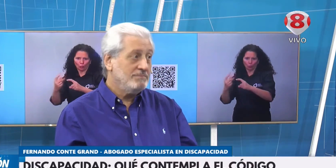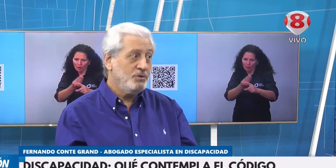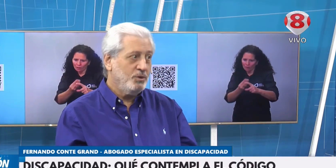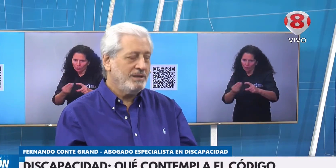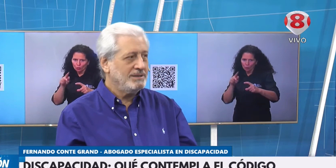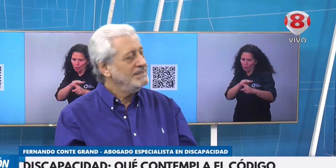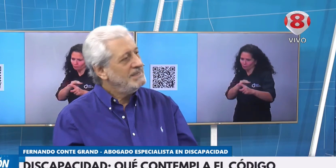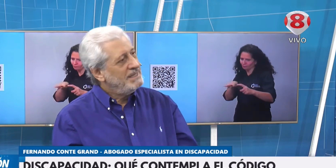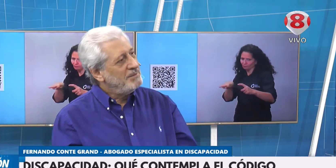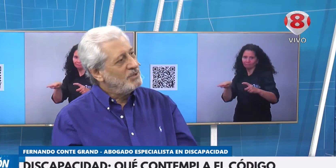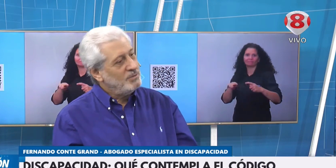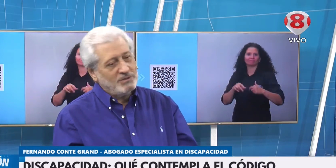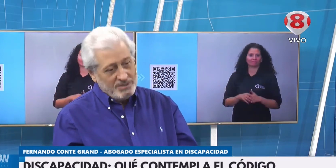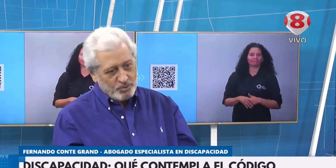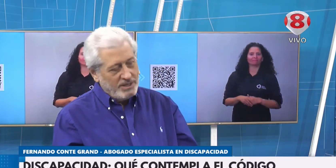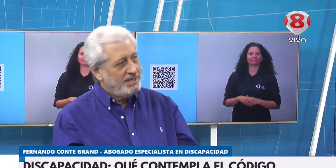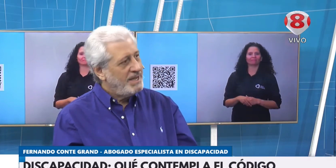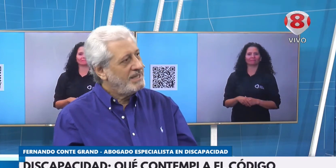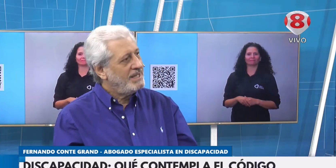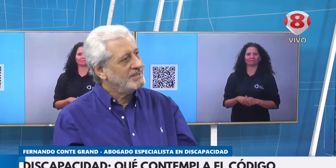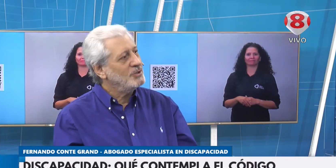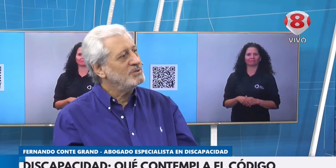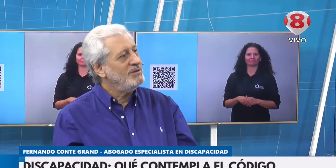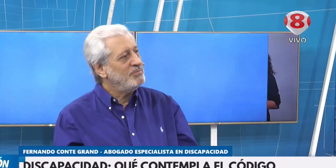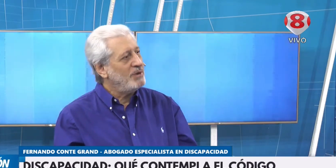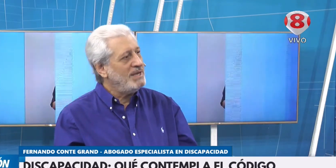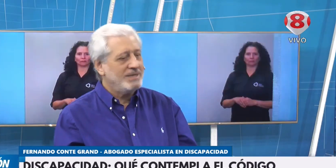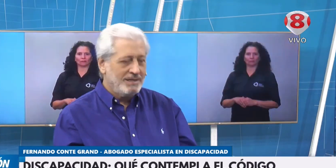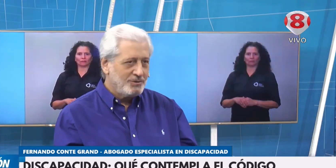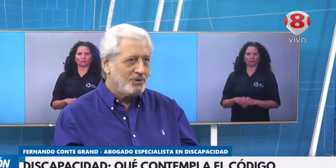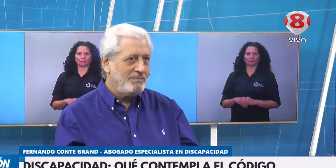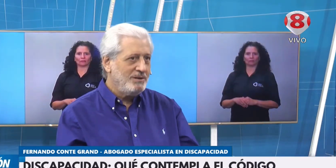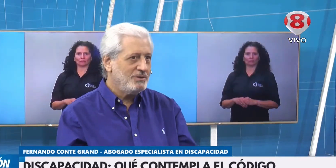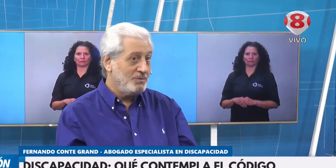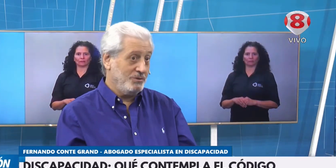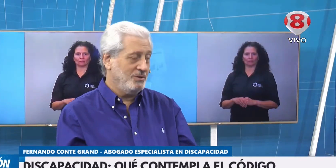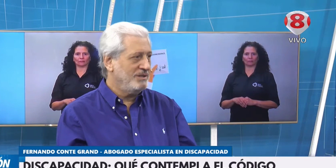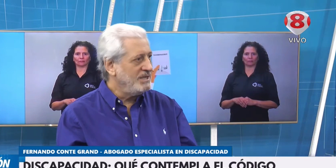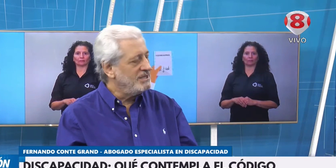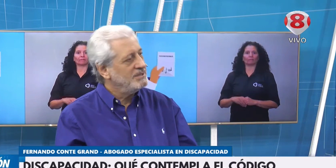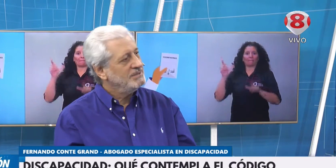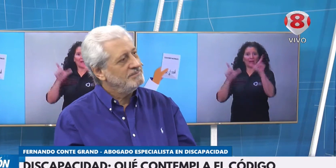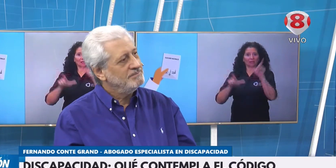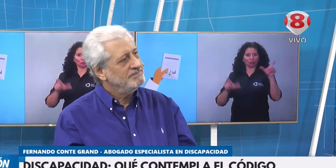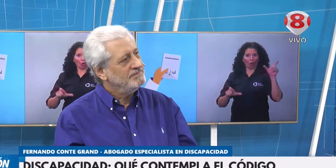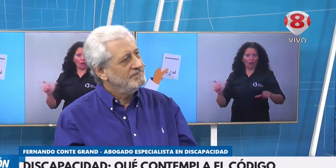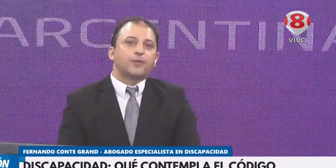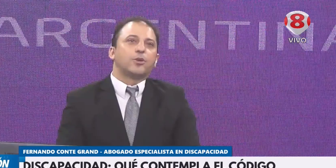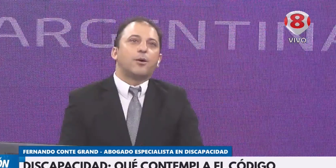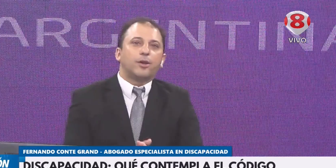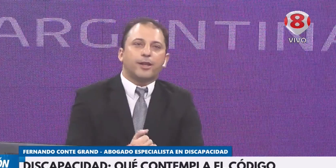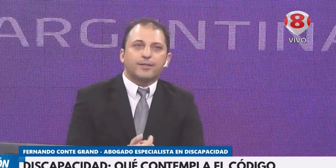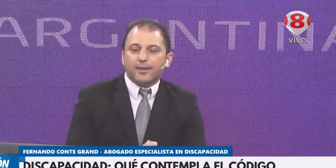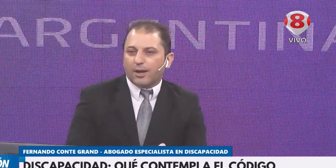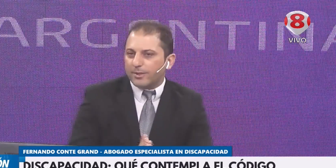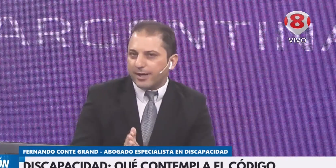no puede no Pero bueno si puede hay que hacer todo lo posible por habilitar todos los caminos como a todos En definitiva la verdad